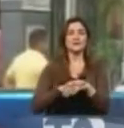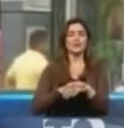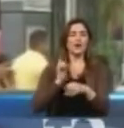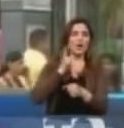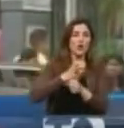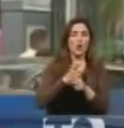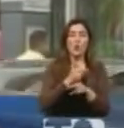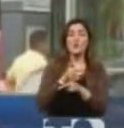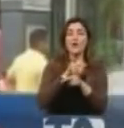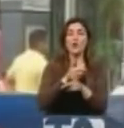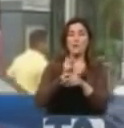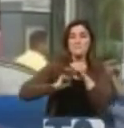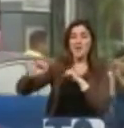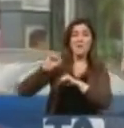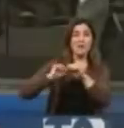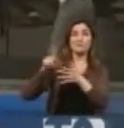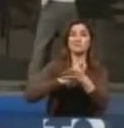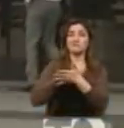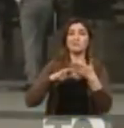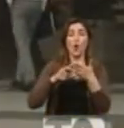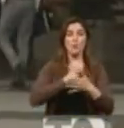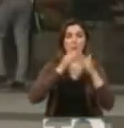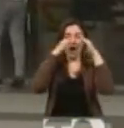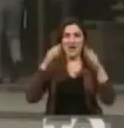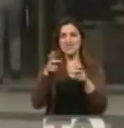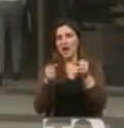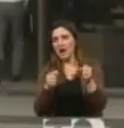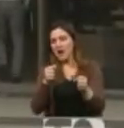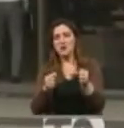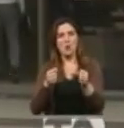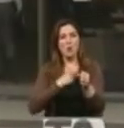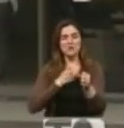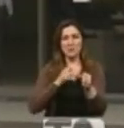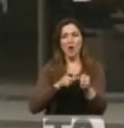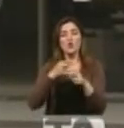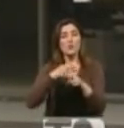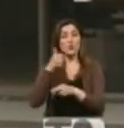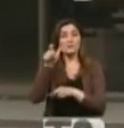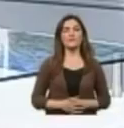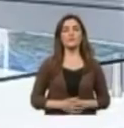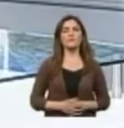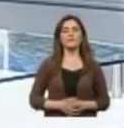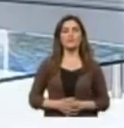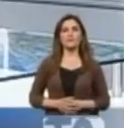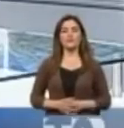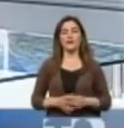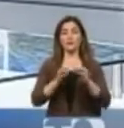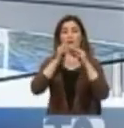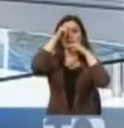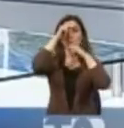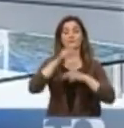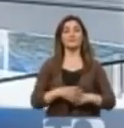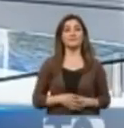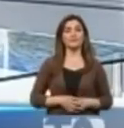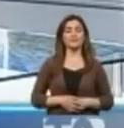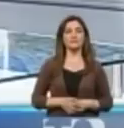cautelares de prohibición de salida del país y de enajenación de bienes contra otros 11 investigados. Más noticias. La